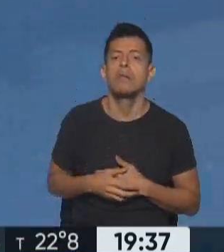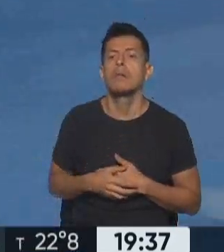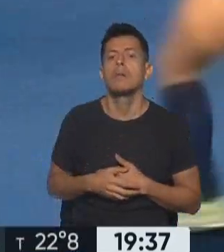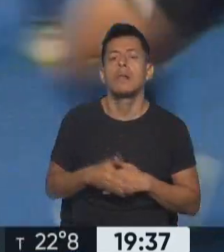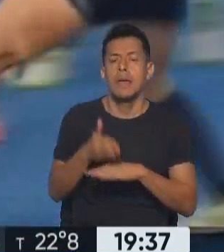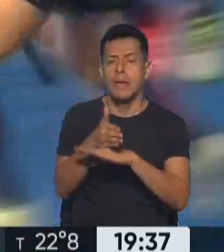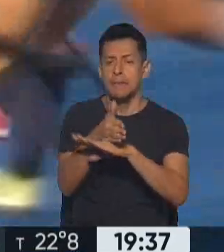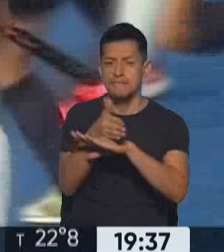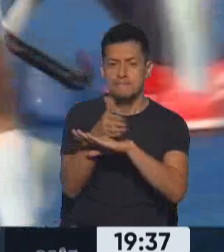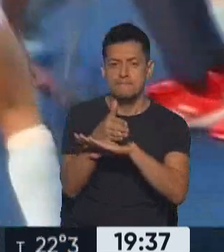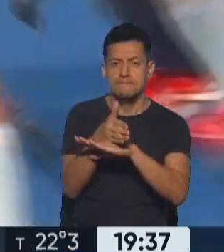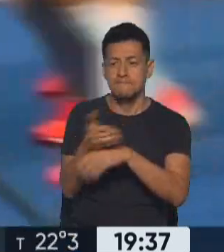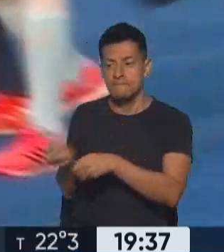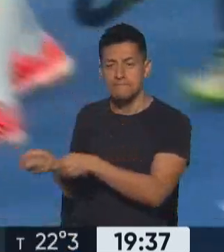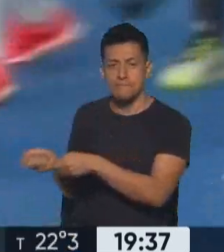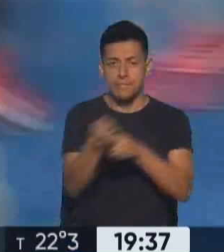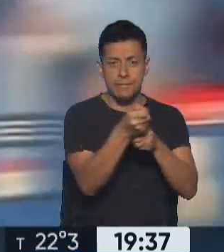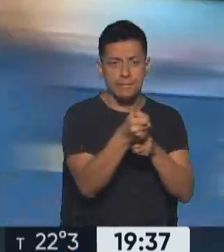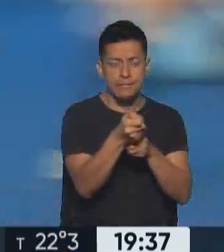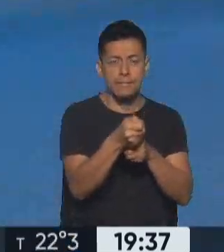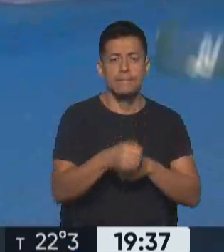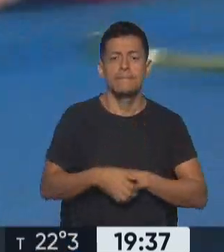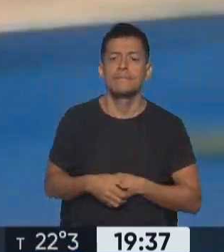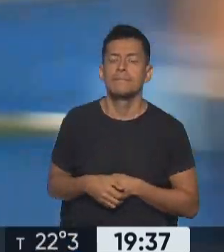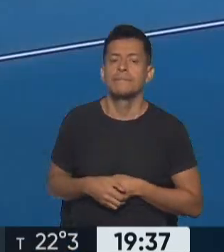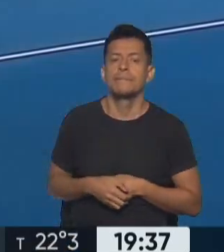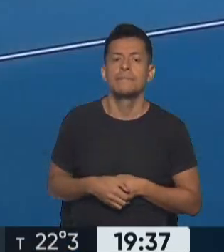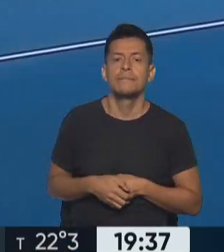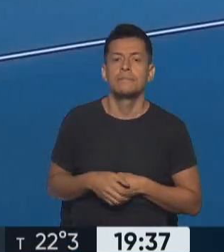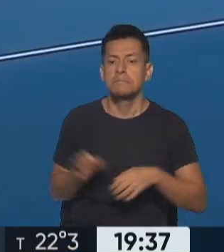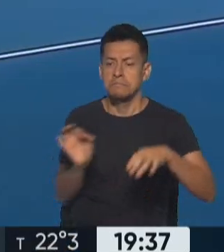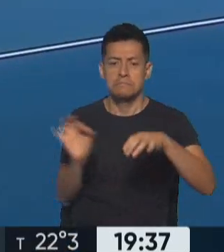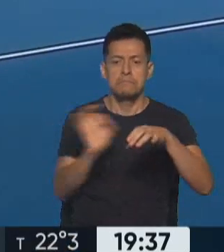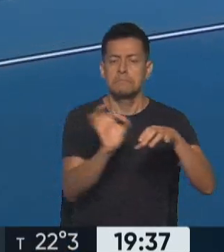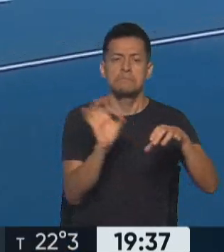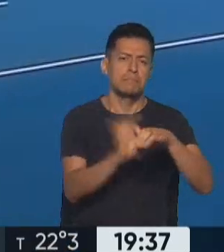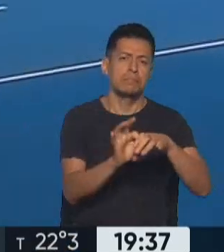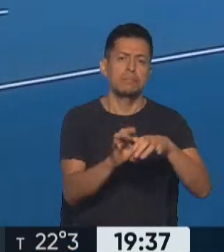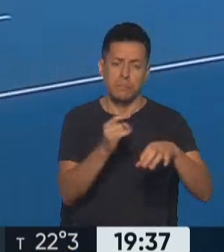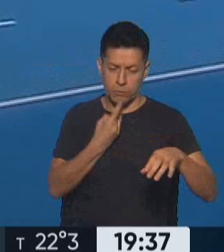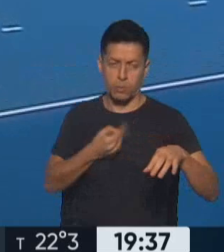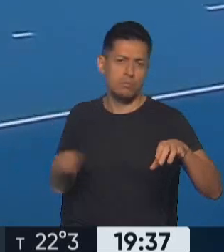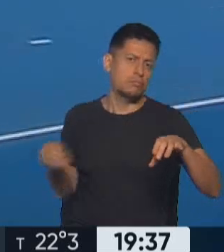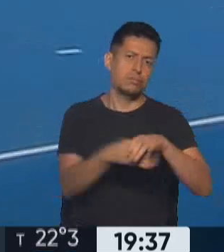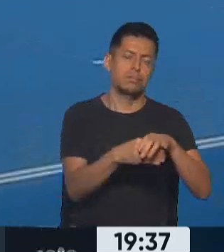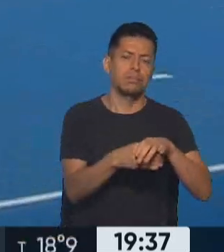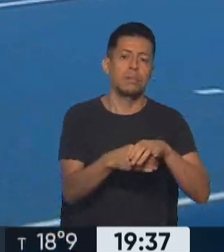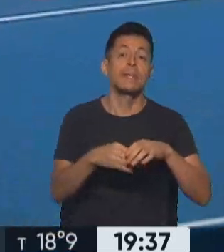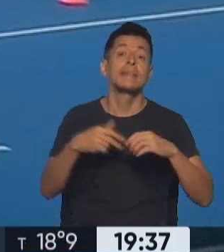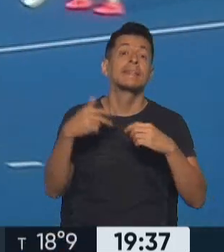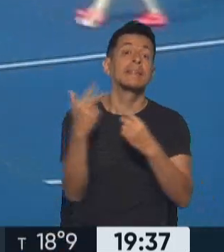área. Ese rebote, palo va, palo viene, que la bocha no la agarra nadie. Bueno, la agarro yo, iba para adentro. El